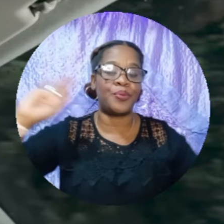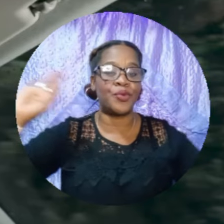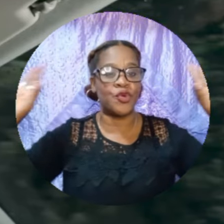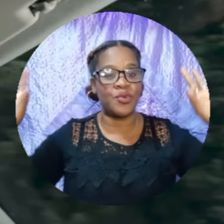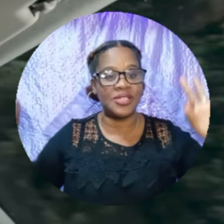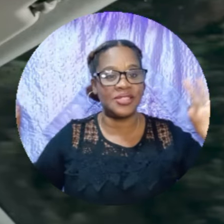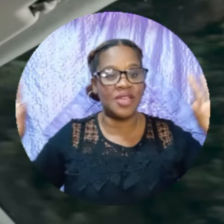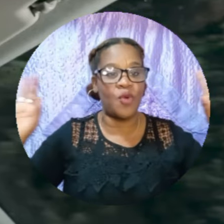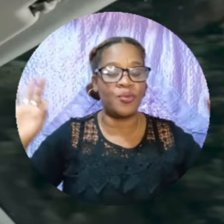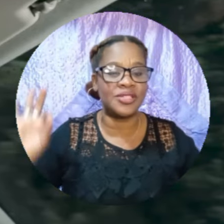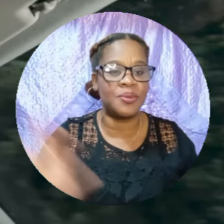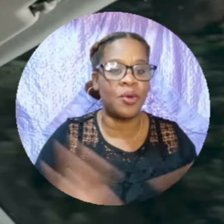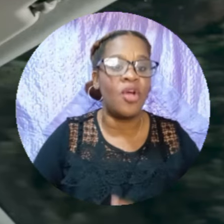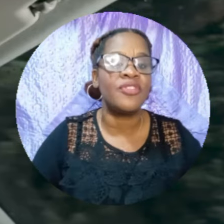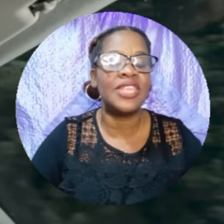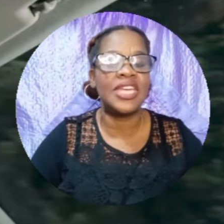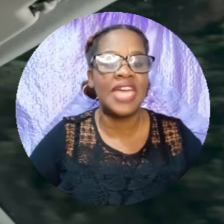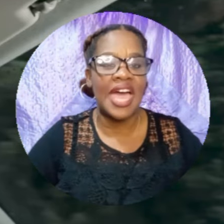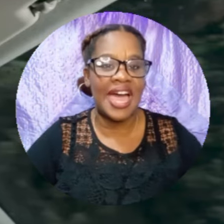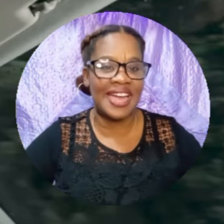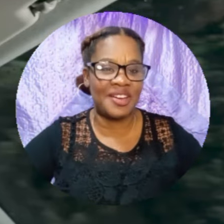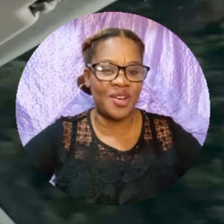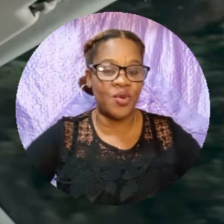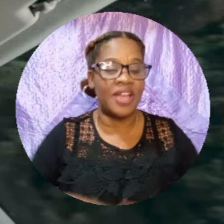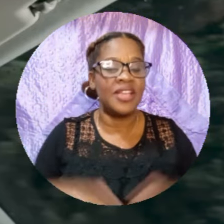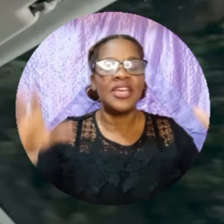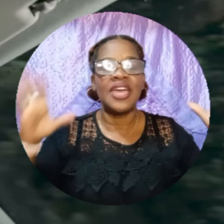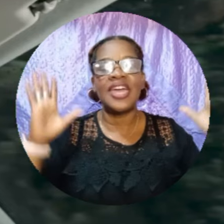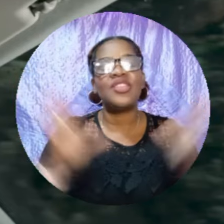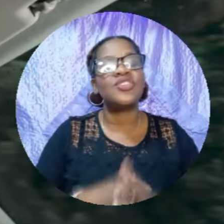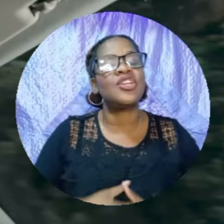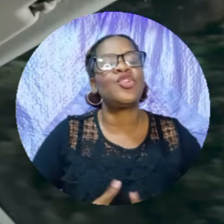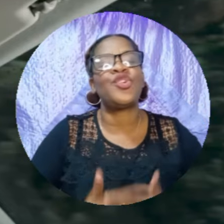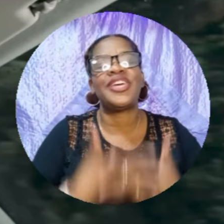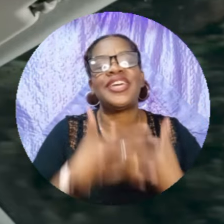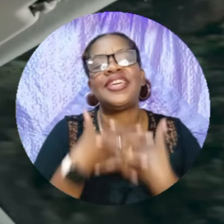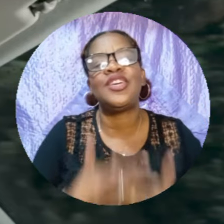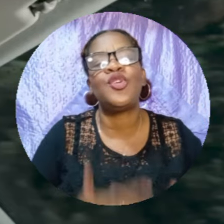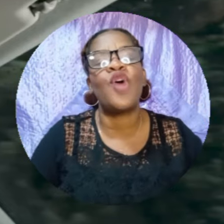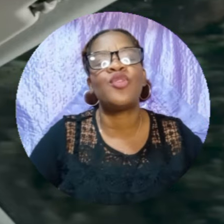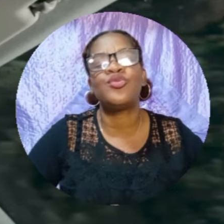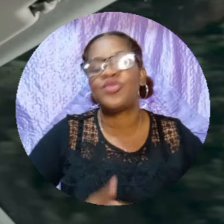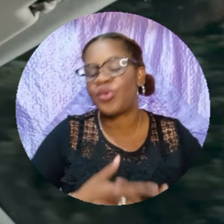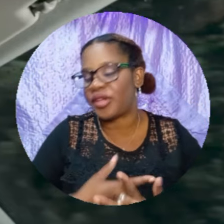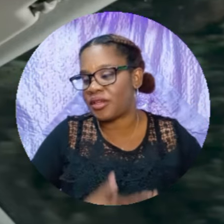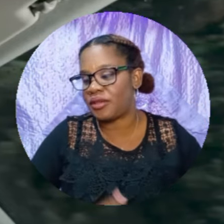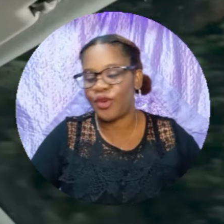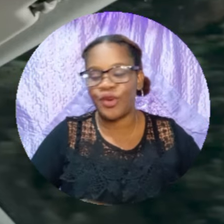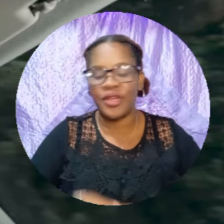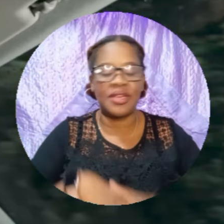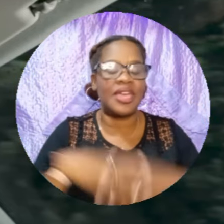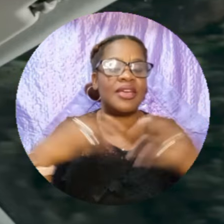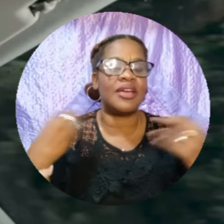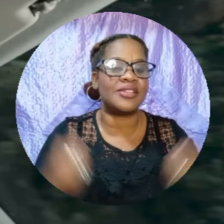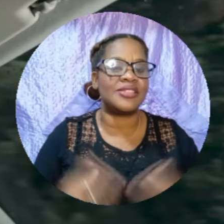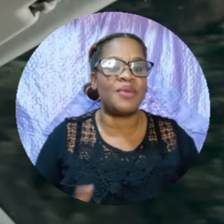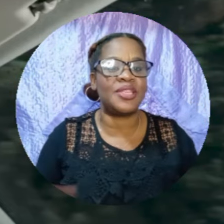afamada provincia o municipio de Jarabacoa. Esto se lo dedico a un suscriptor